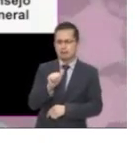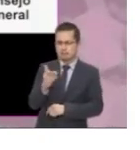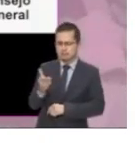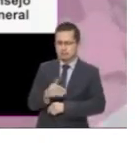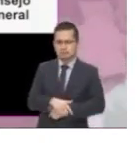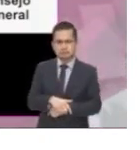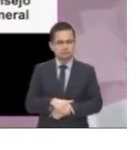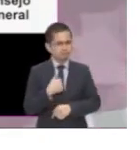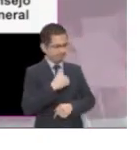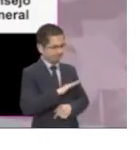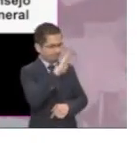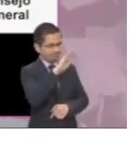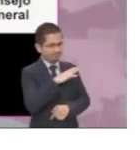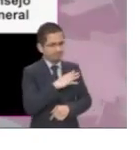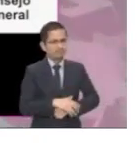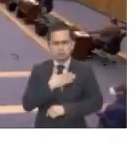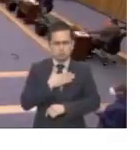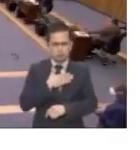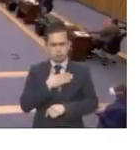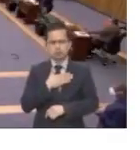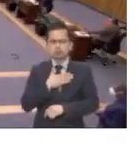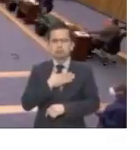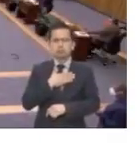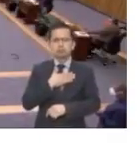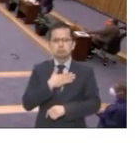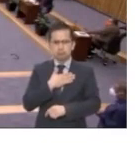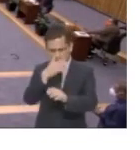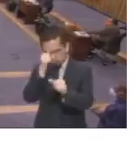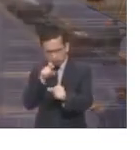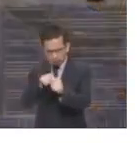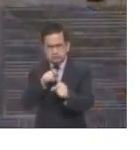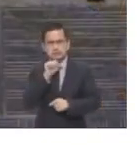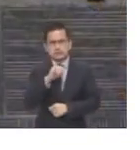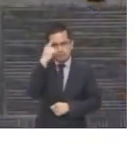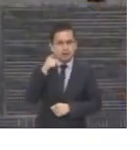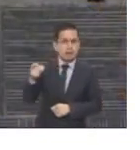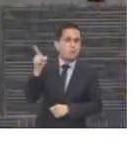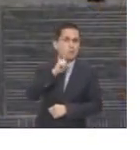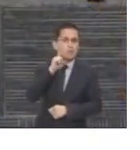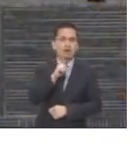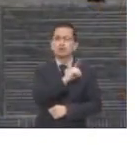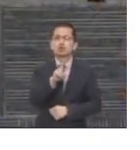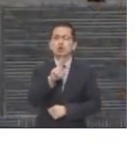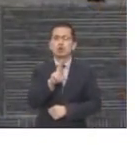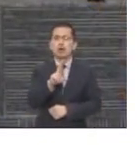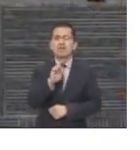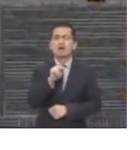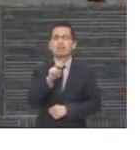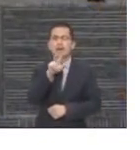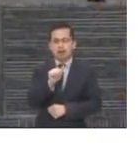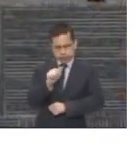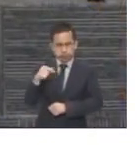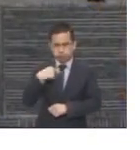del circo la llama le aprobaron un acuerdo violatorio a la constitución y desde luego